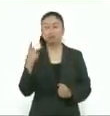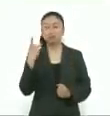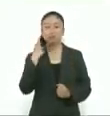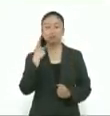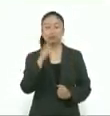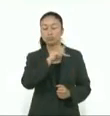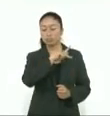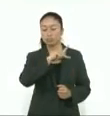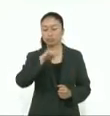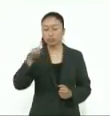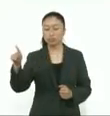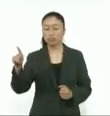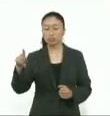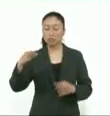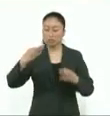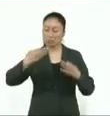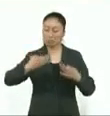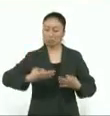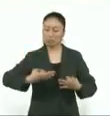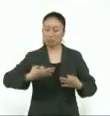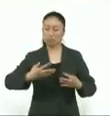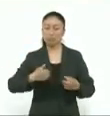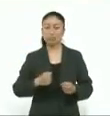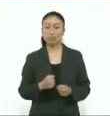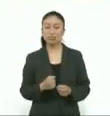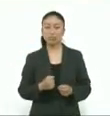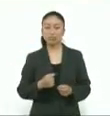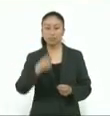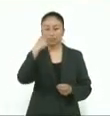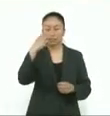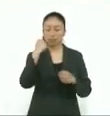públicas realmente democráticas, para que el